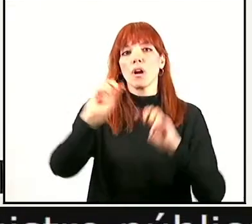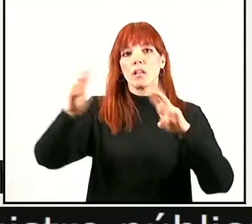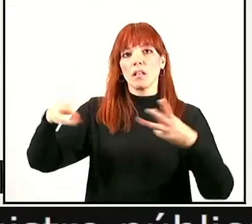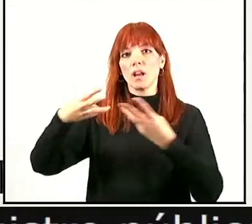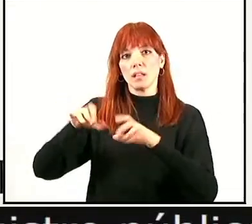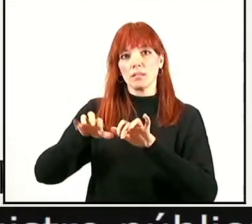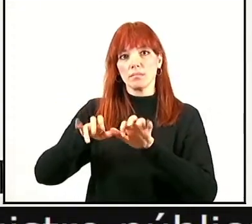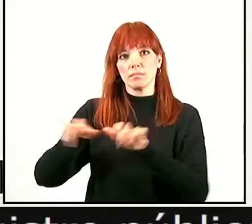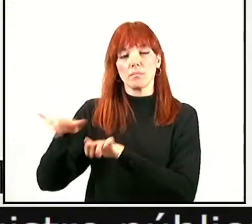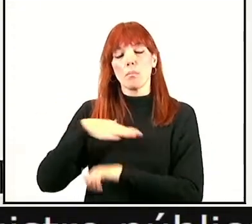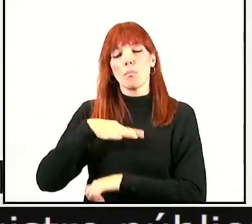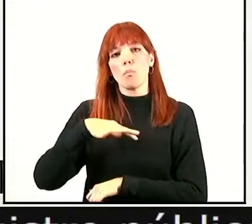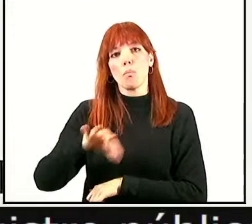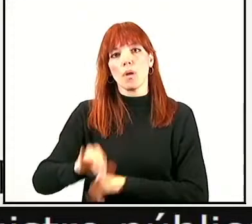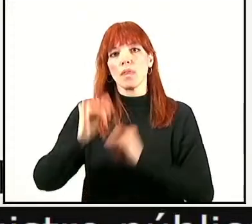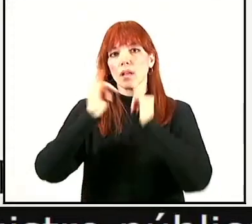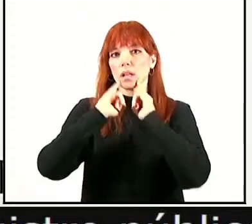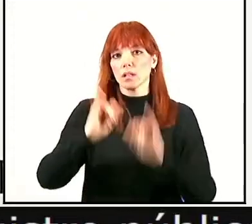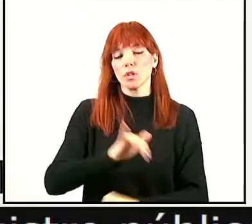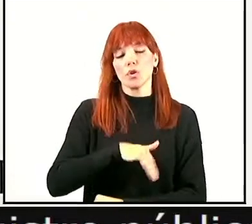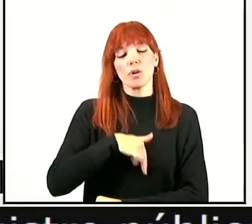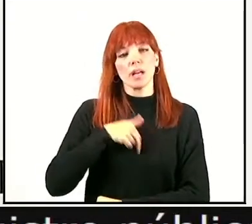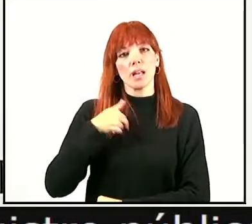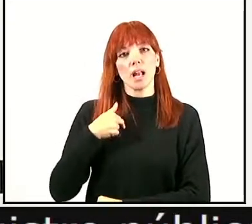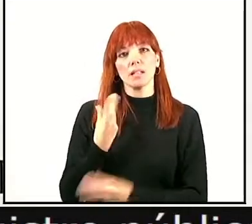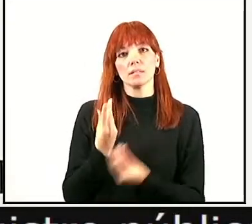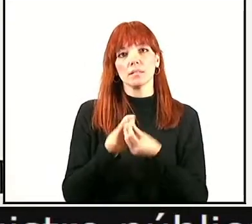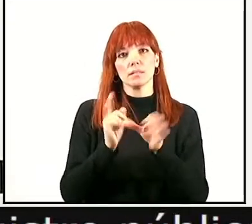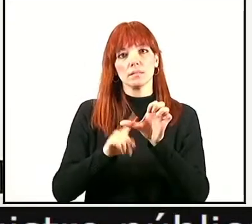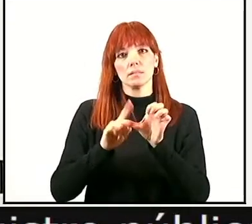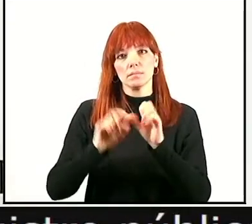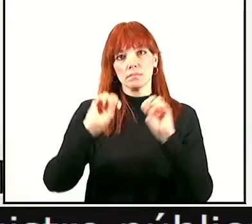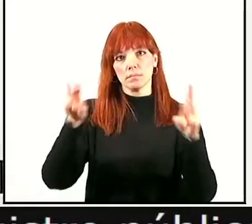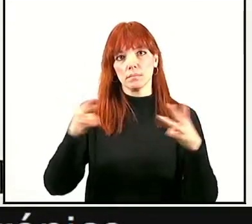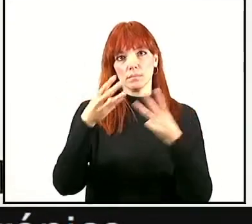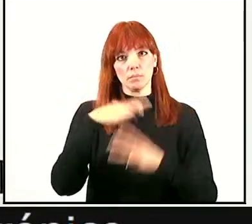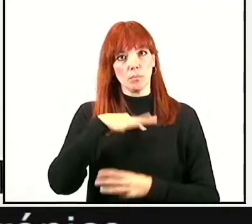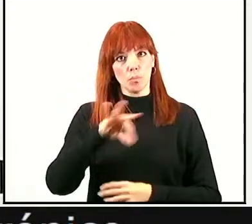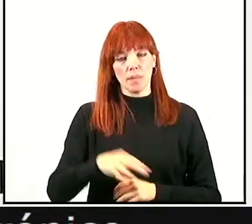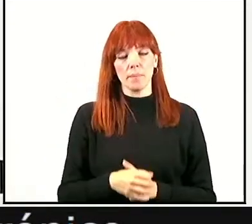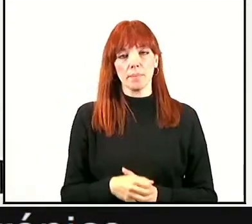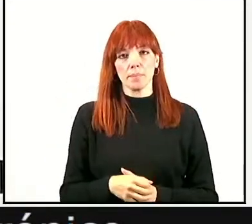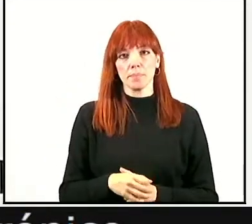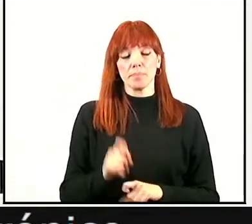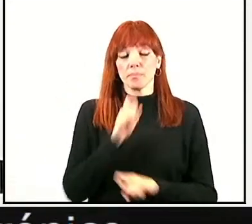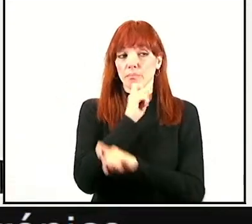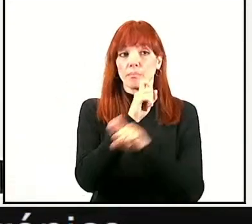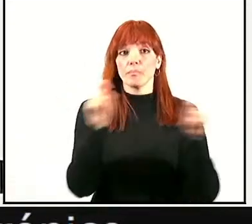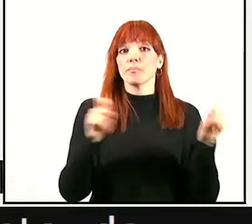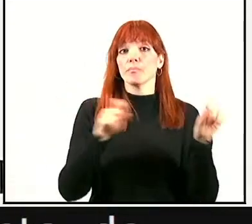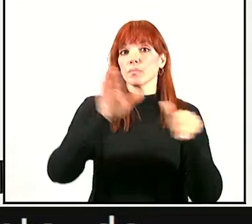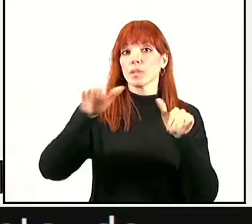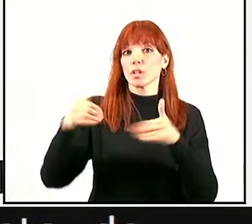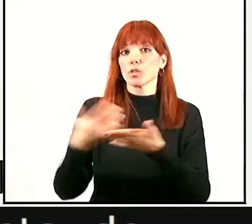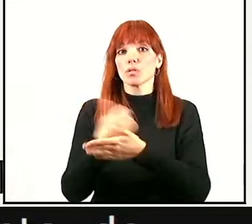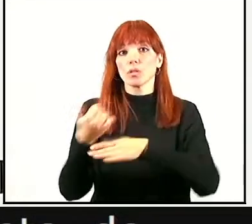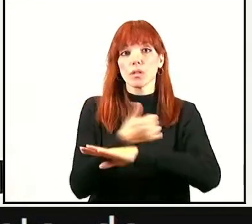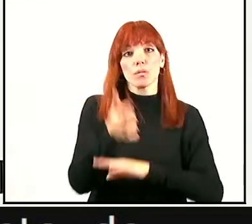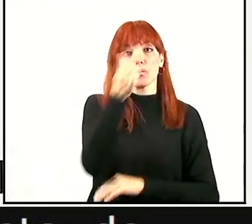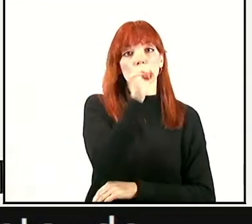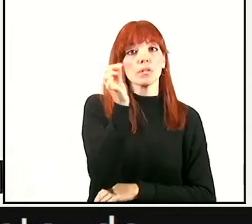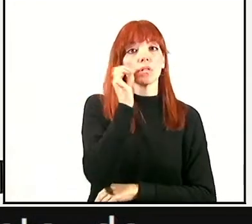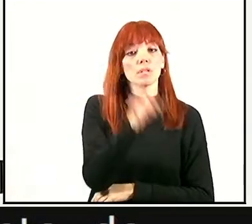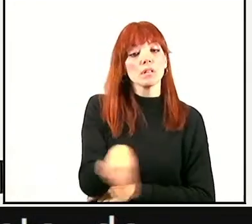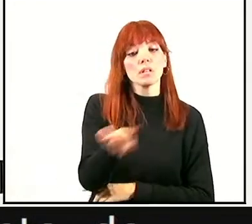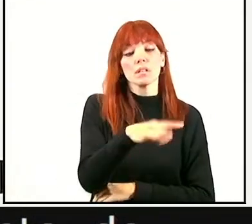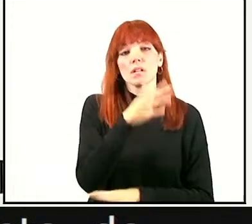telemáticamente en el Registro Electrónico General de la Junta de Extremadura. Por tanto, de verdad, hacemos un llamamiento a todos los extremeños y a todas las extremeñas